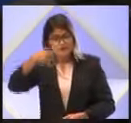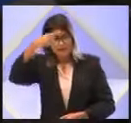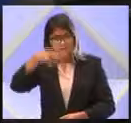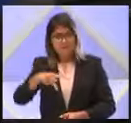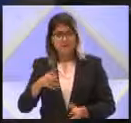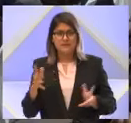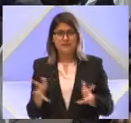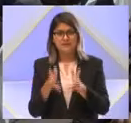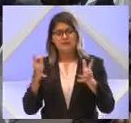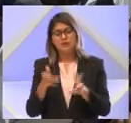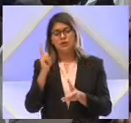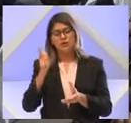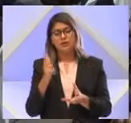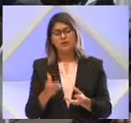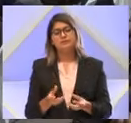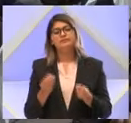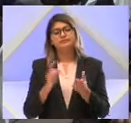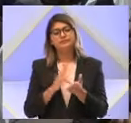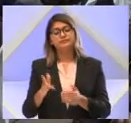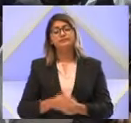gracias gracias